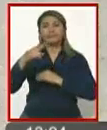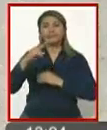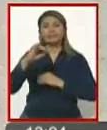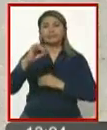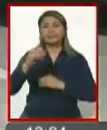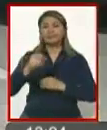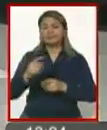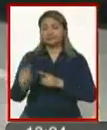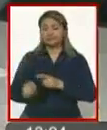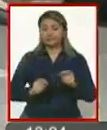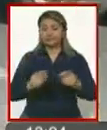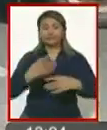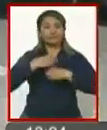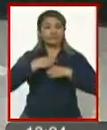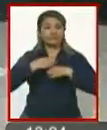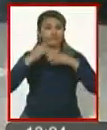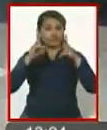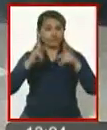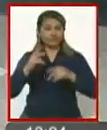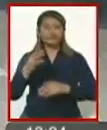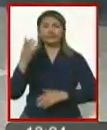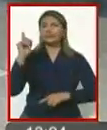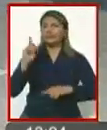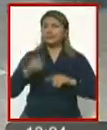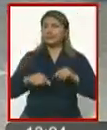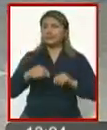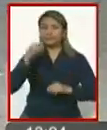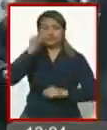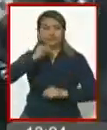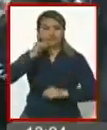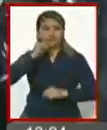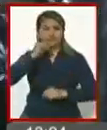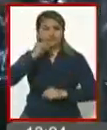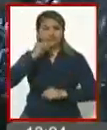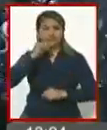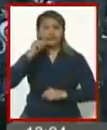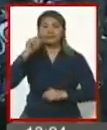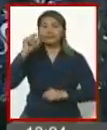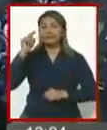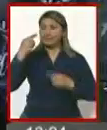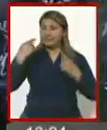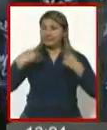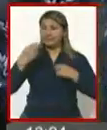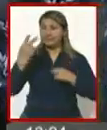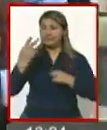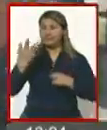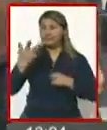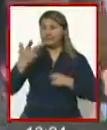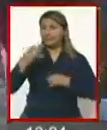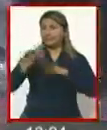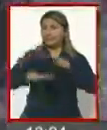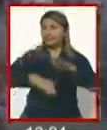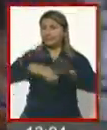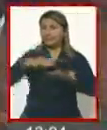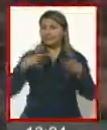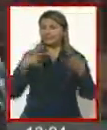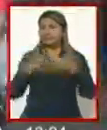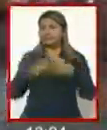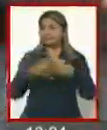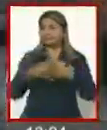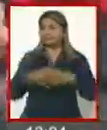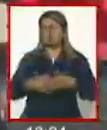transportista está reclamando por el vecino. No puede ser que nuestras amas de casa, nuestras señoras tengan que ir a 2 o 3 cuadras. Toda marcha